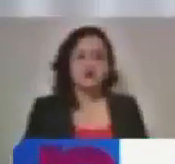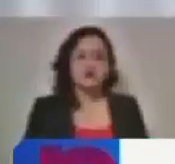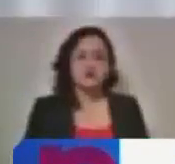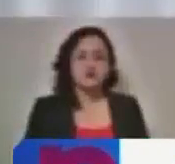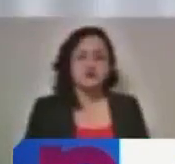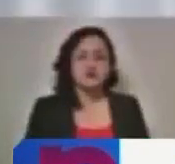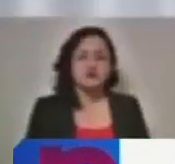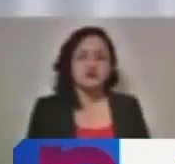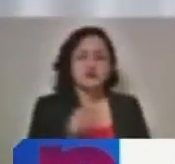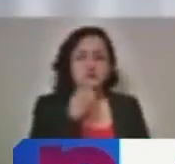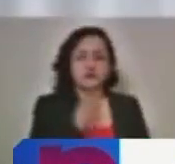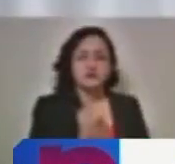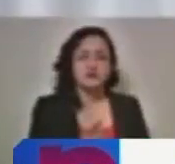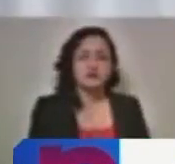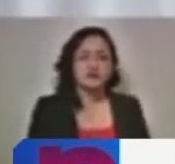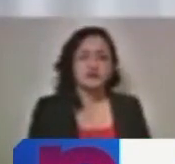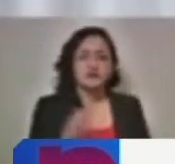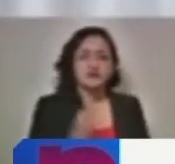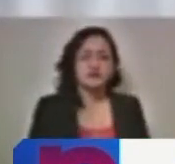Yo agradezco